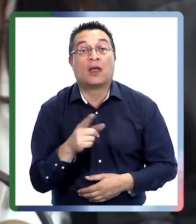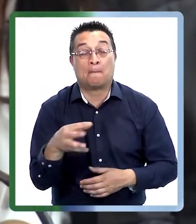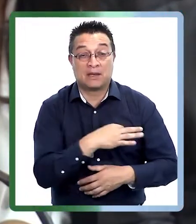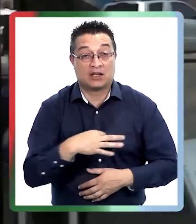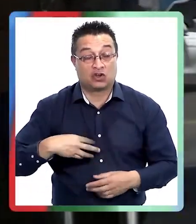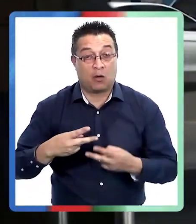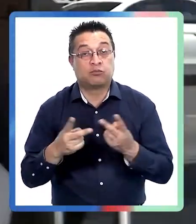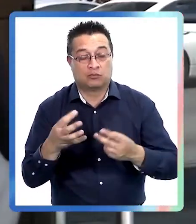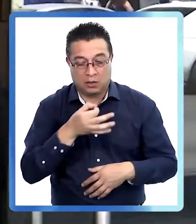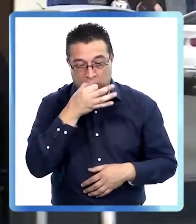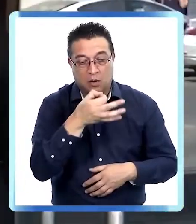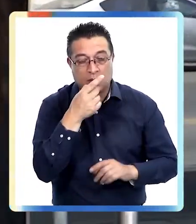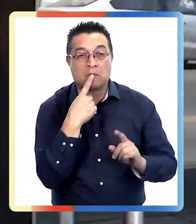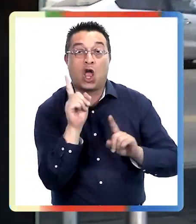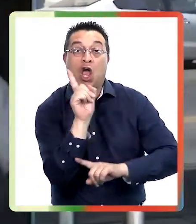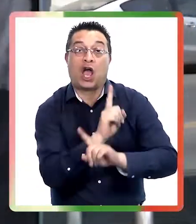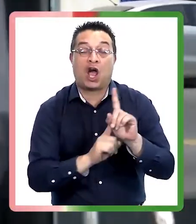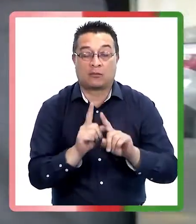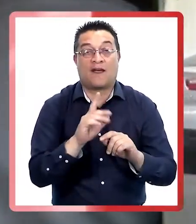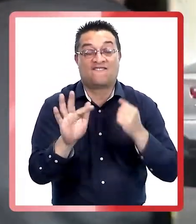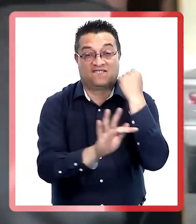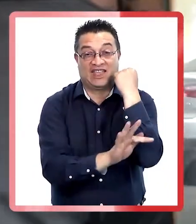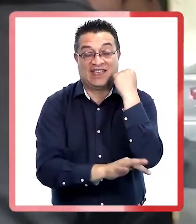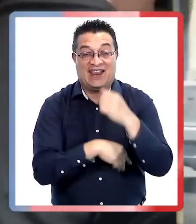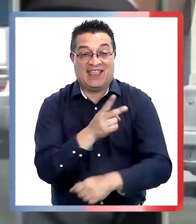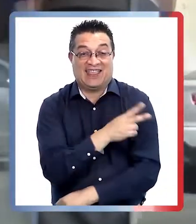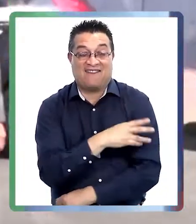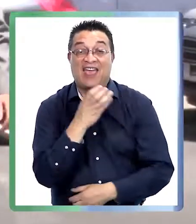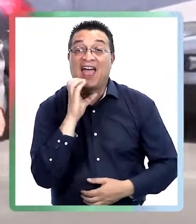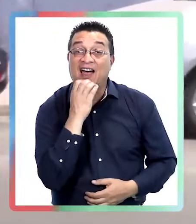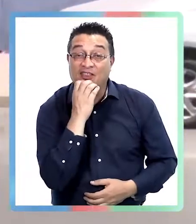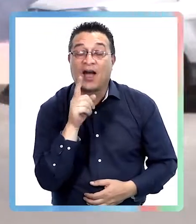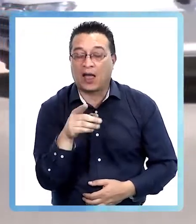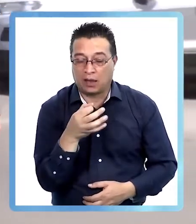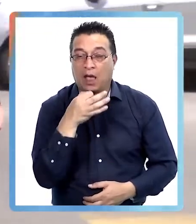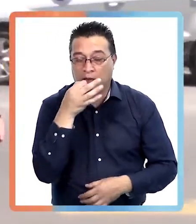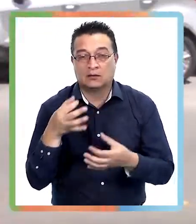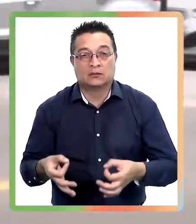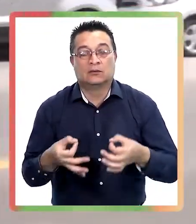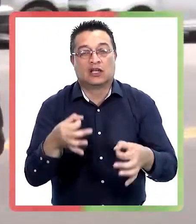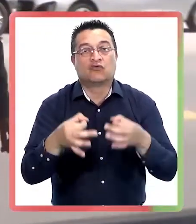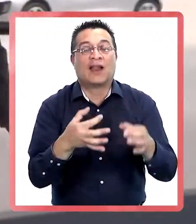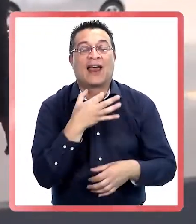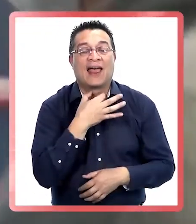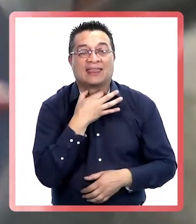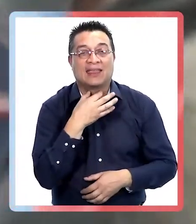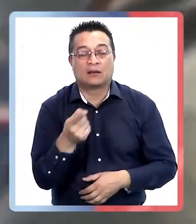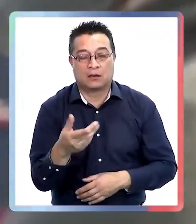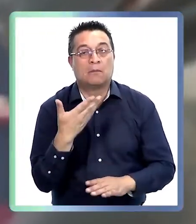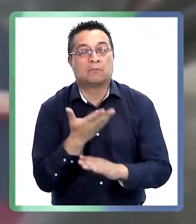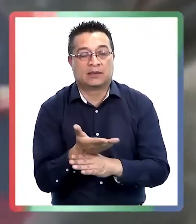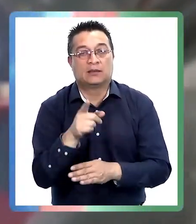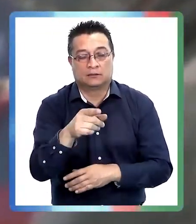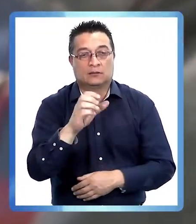Público emitieron declaraciones argumentando que a través del fiscal jefe de Antofagasta se solicitó ante el Tribunal de Garantía de la ciudad